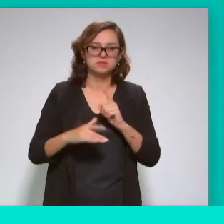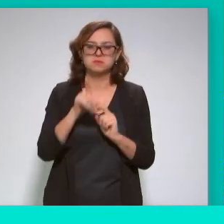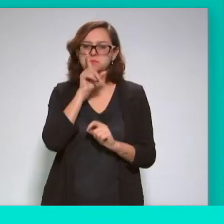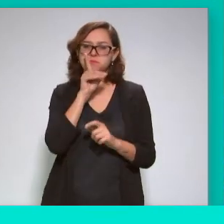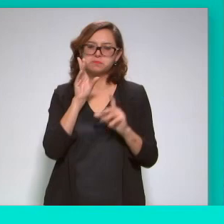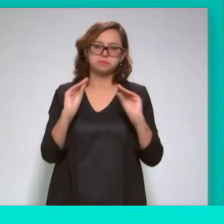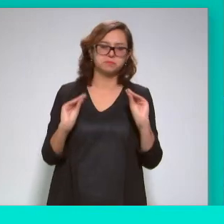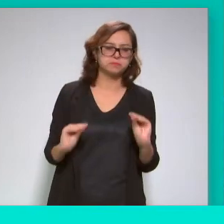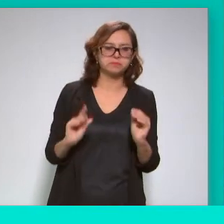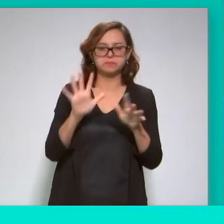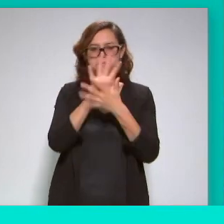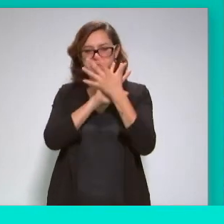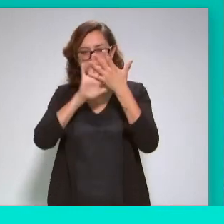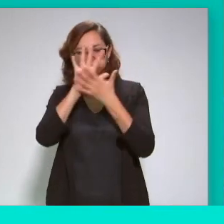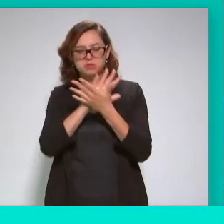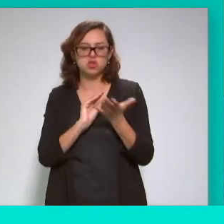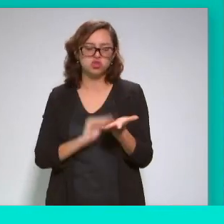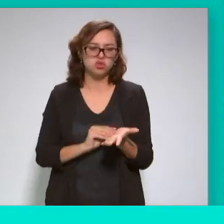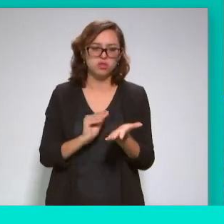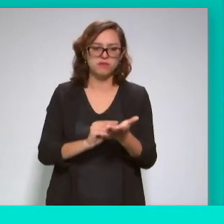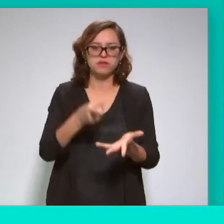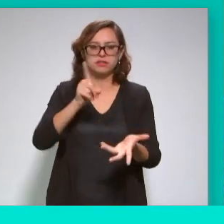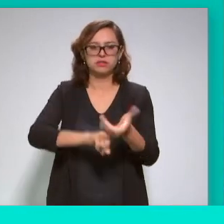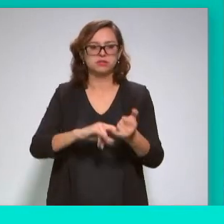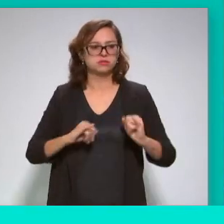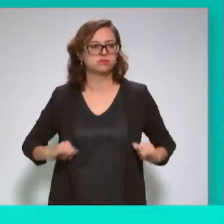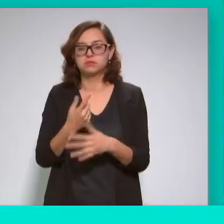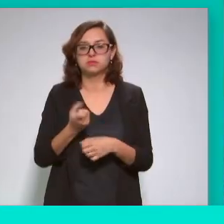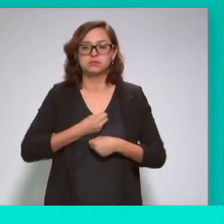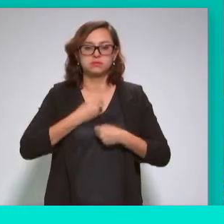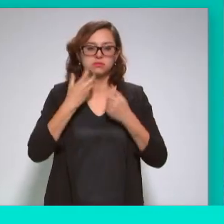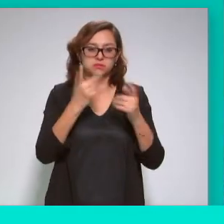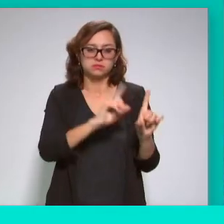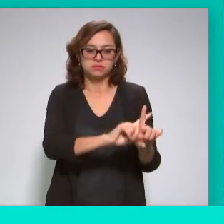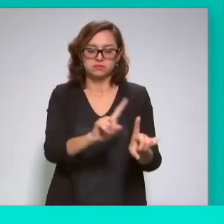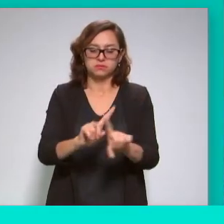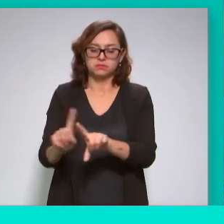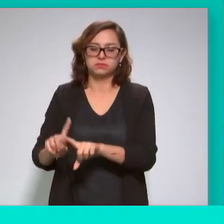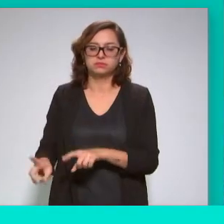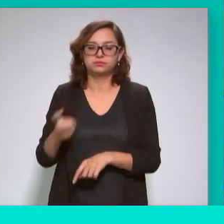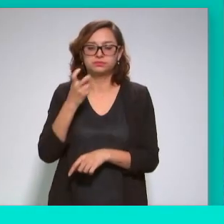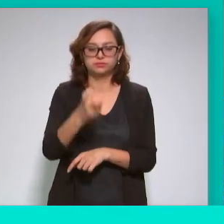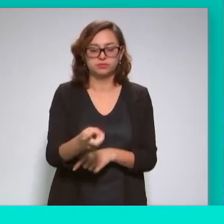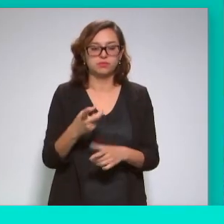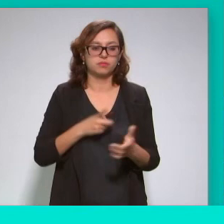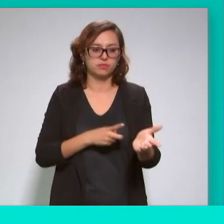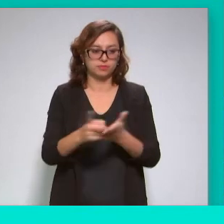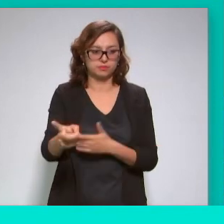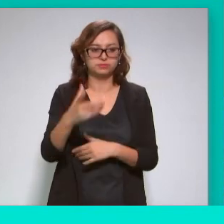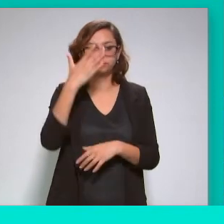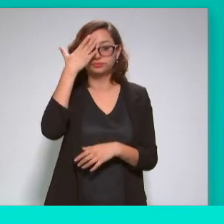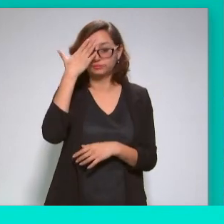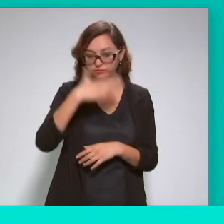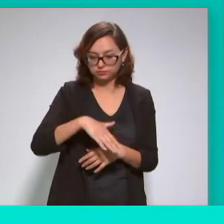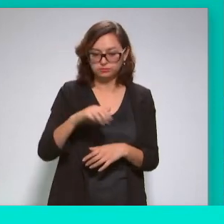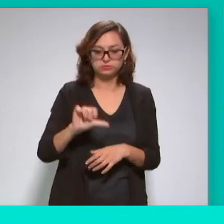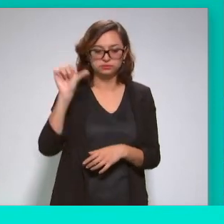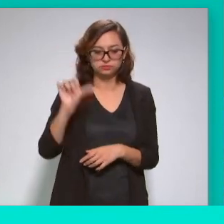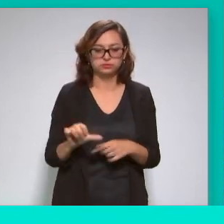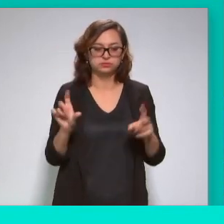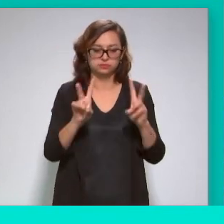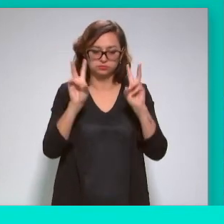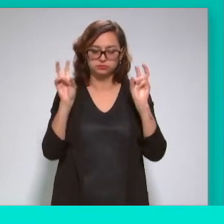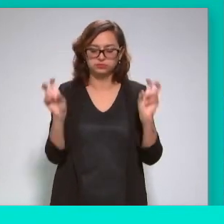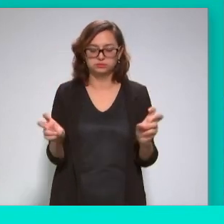opacidad que prevalecen en diferentes instituciones públicas garantizar el derecho a saber en un caso como el que hoy nos ocupa